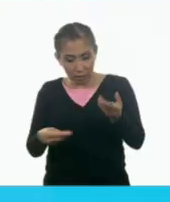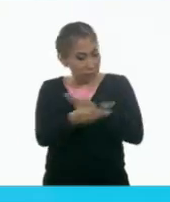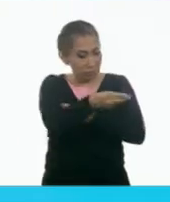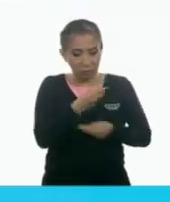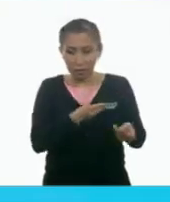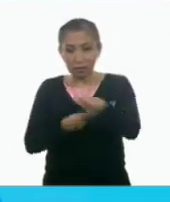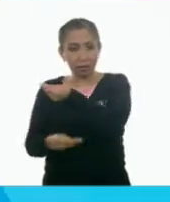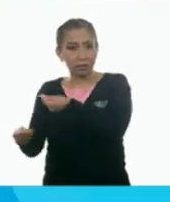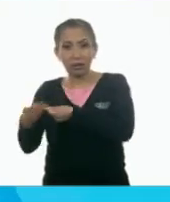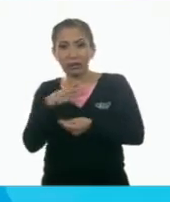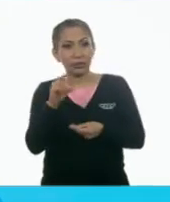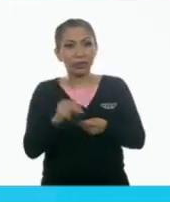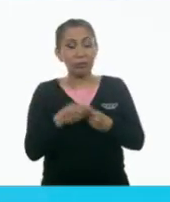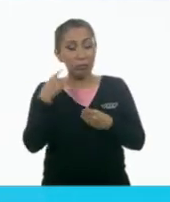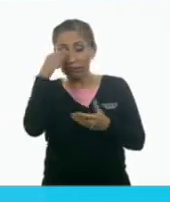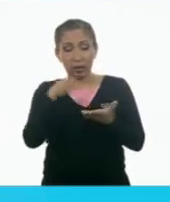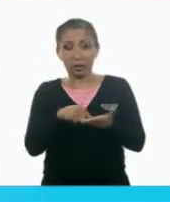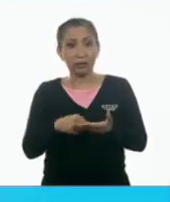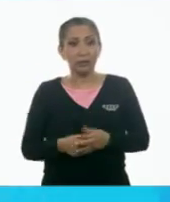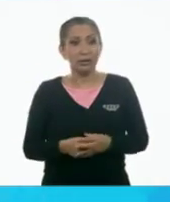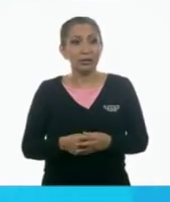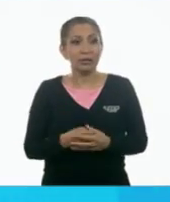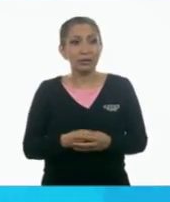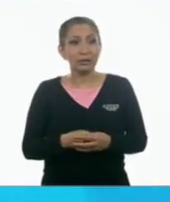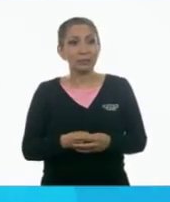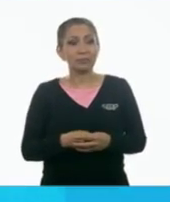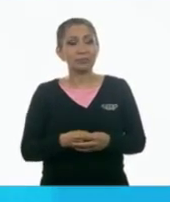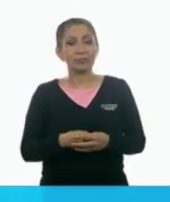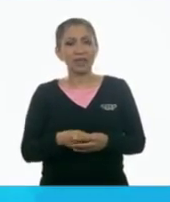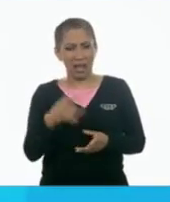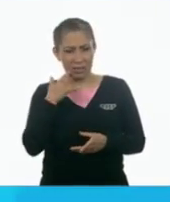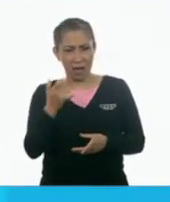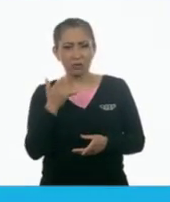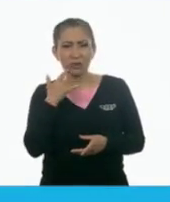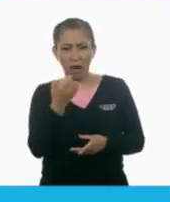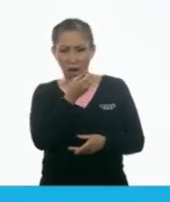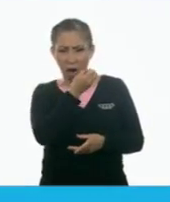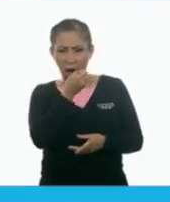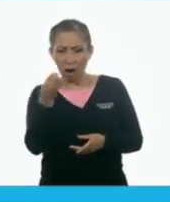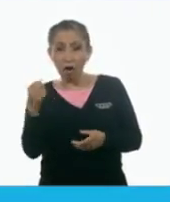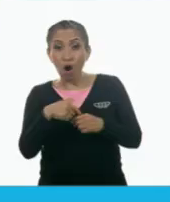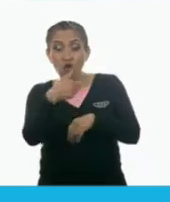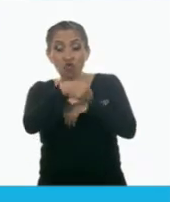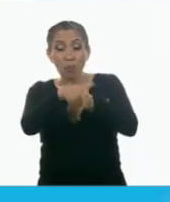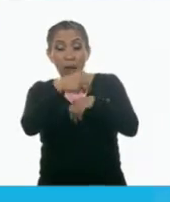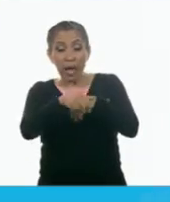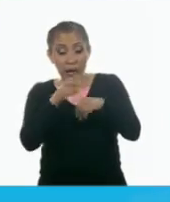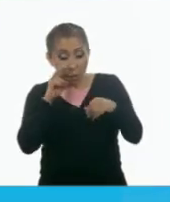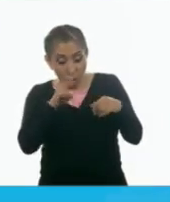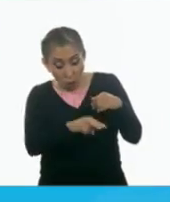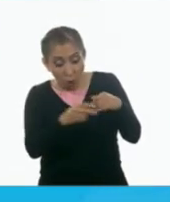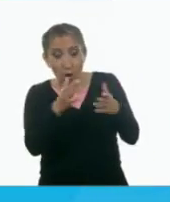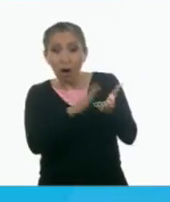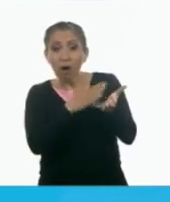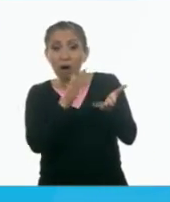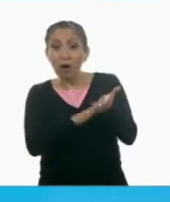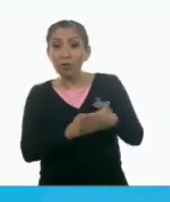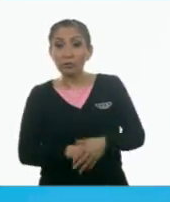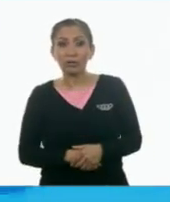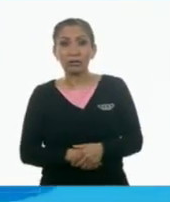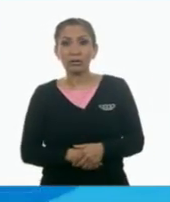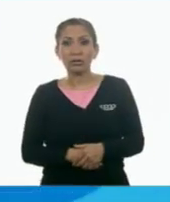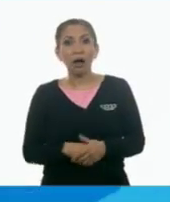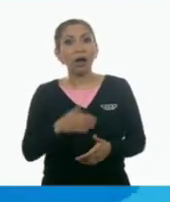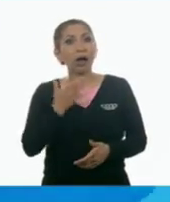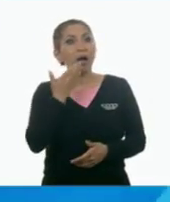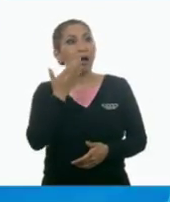¿Es que está por acá? No puedo creerlo. ¿Ya intentaron acomodarlo por número de páginas? ¡Ay! ¡Qué